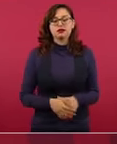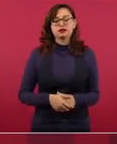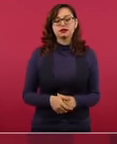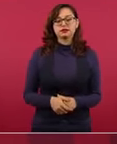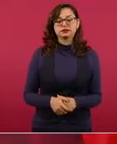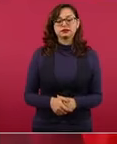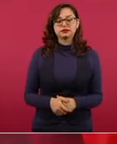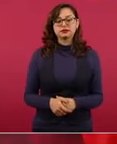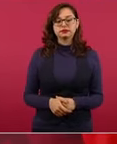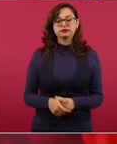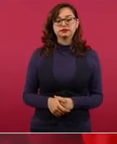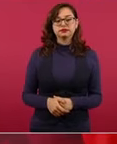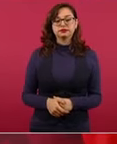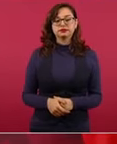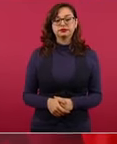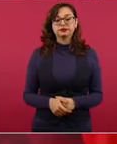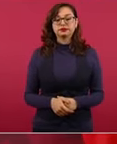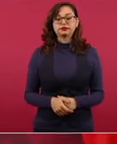y